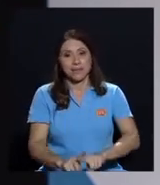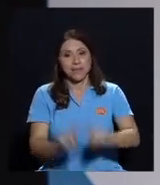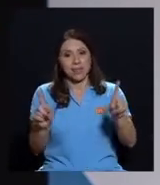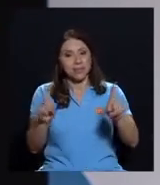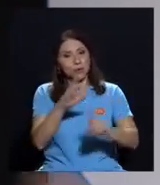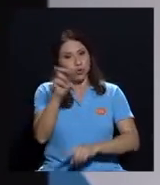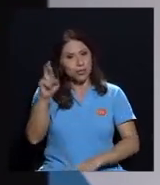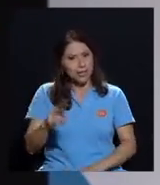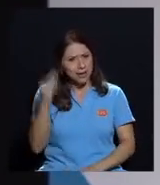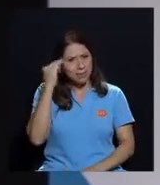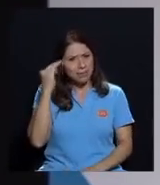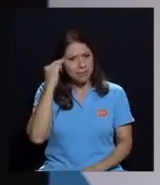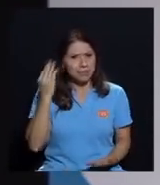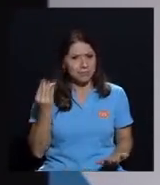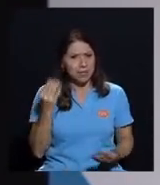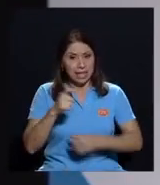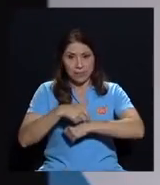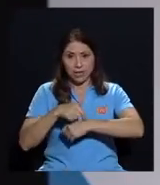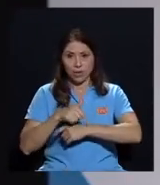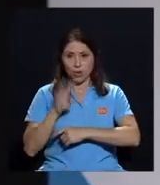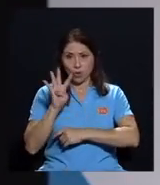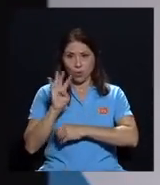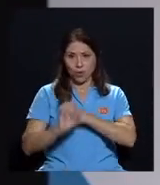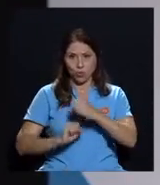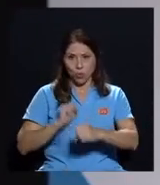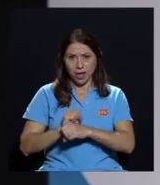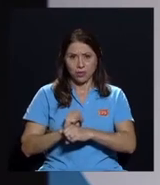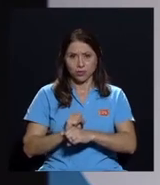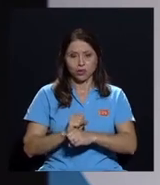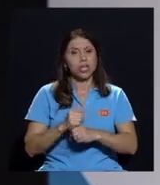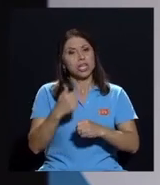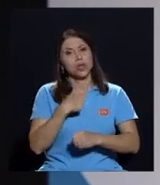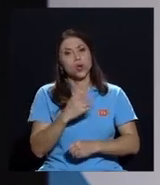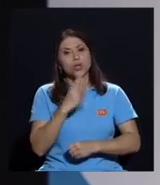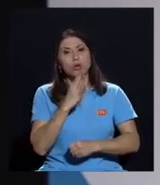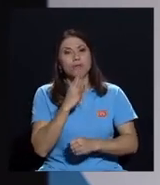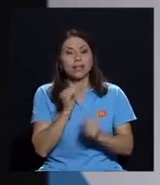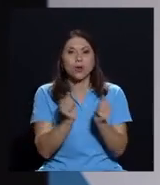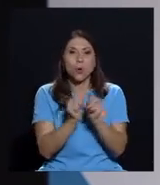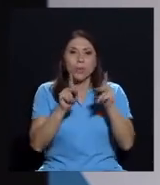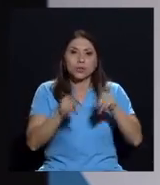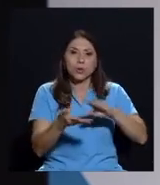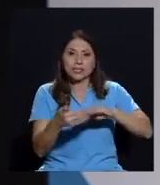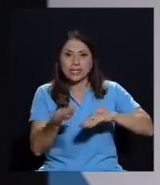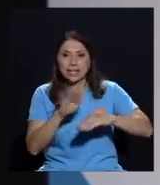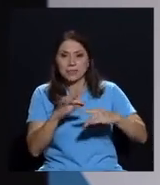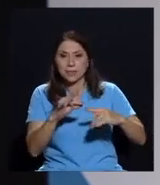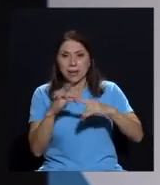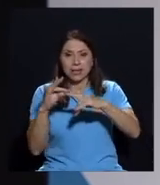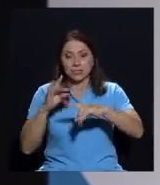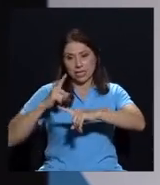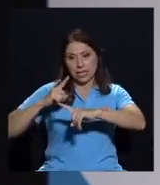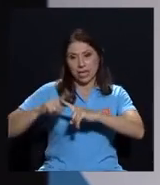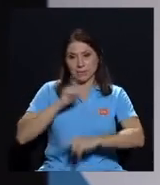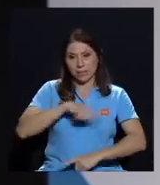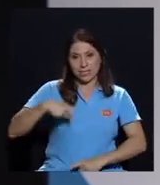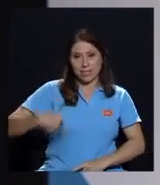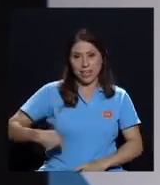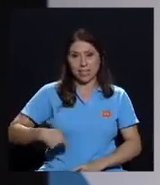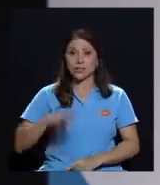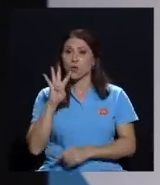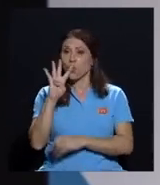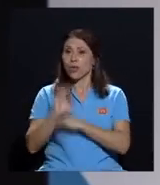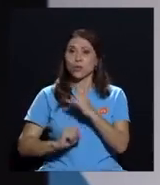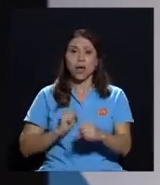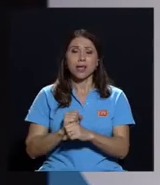permite el periodo de cuatro años y en lo que yo he conversado con tanto expertos como los mismos ex presidentes del periodo cuatro años se hace corto